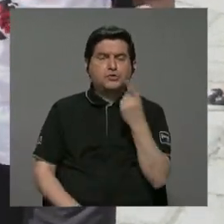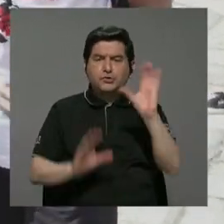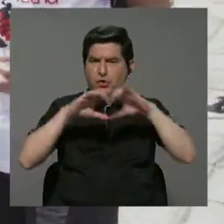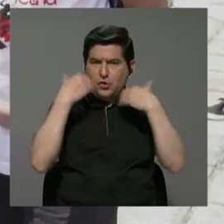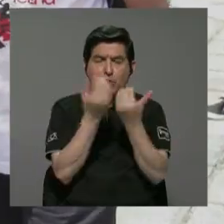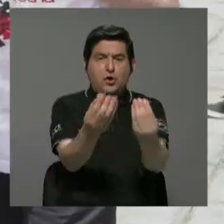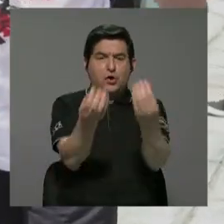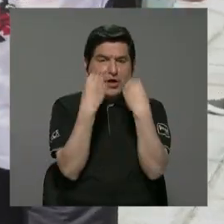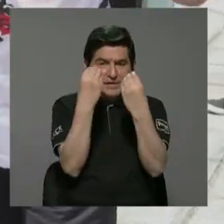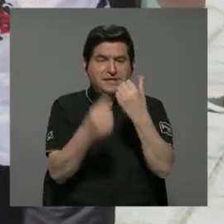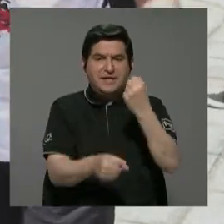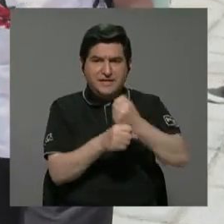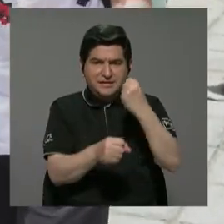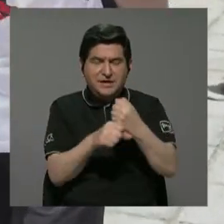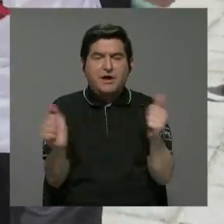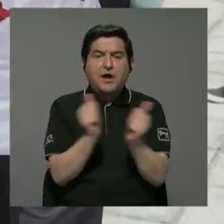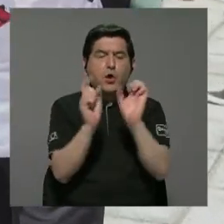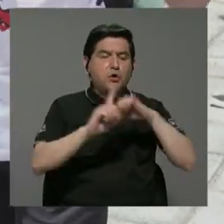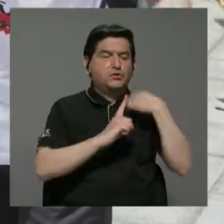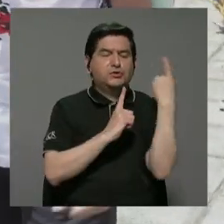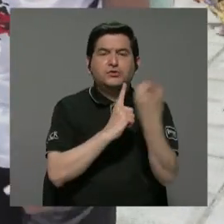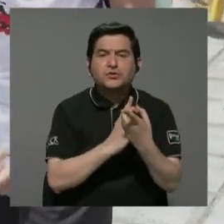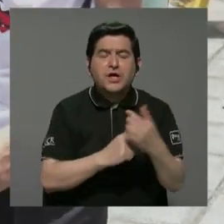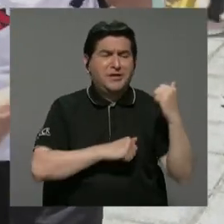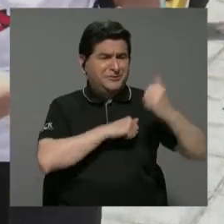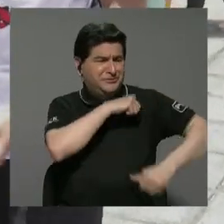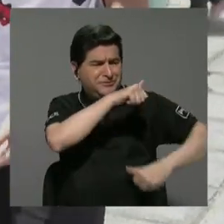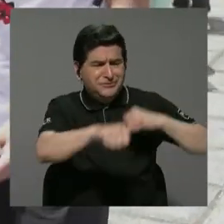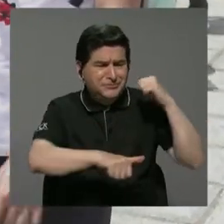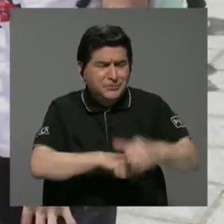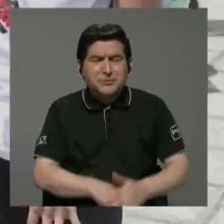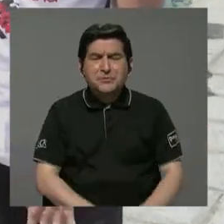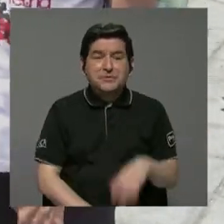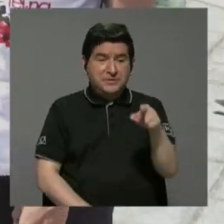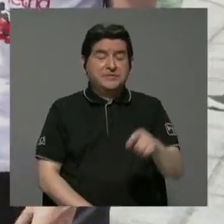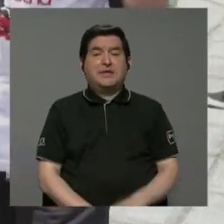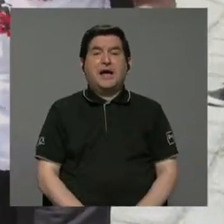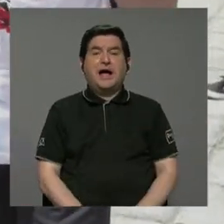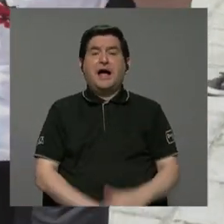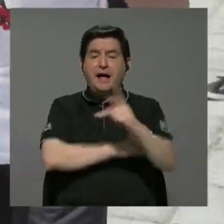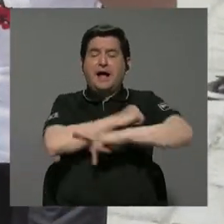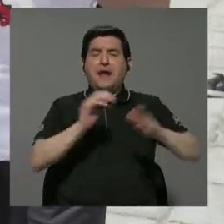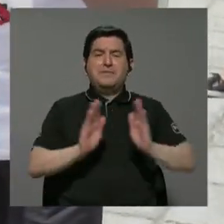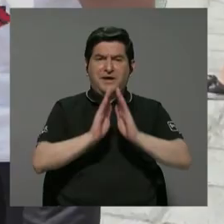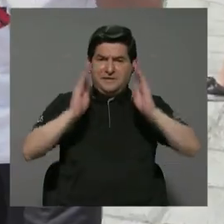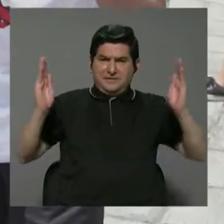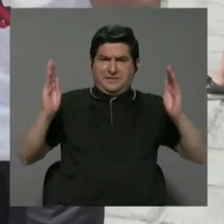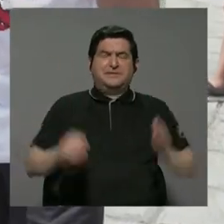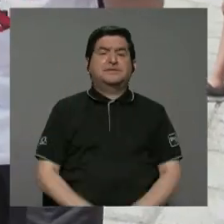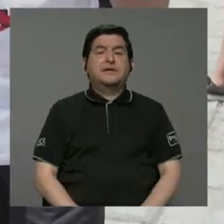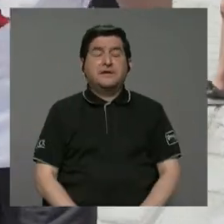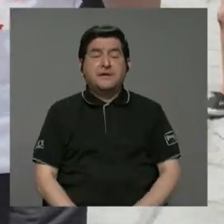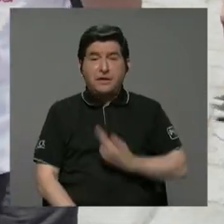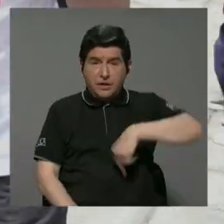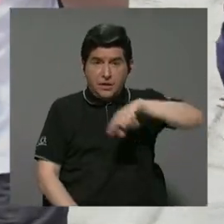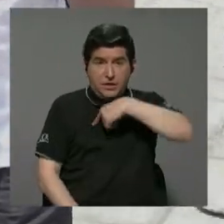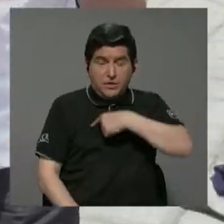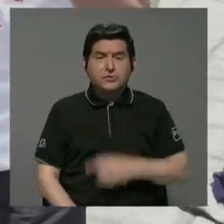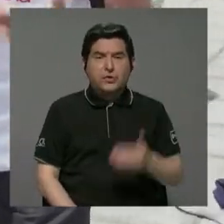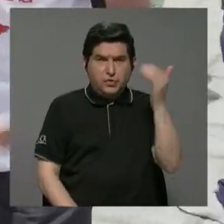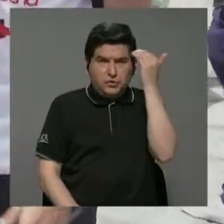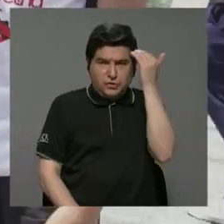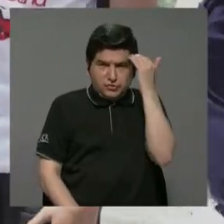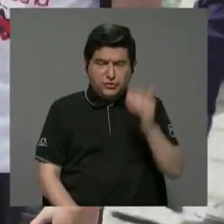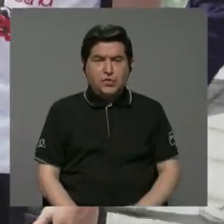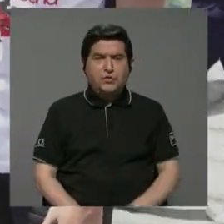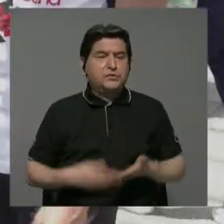nos enseña que tenemos que trabajar por la sociedad, que tenemos que luchar por lo que nos hace grande como países, y sobre todo también ampliar nuestro conocimiento,